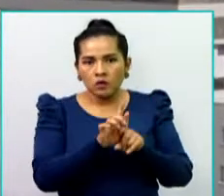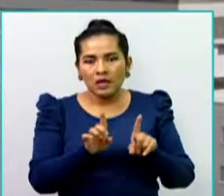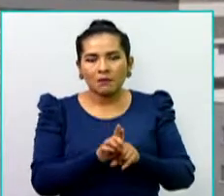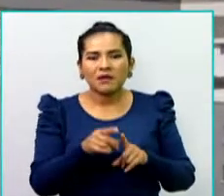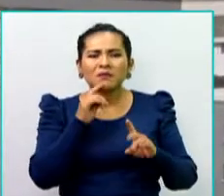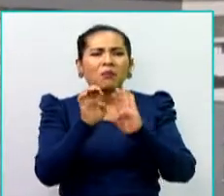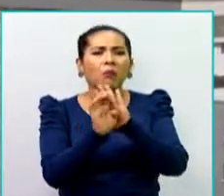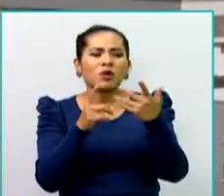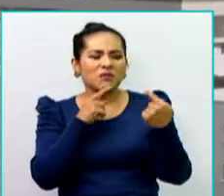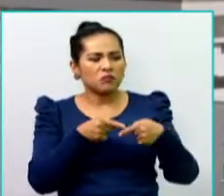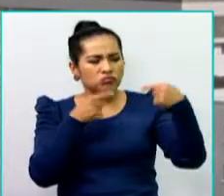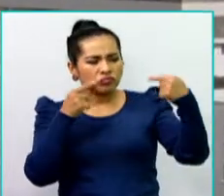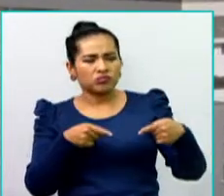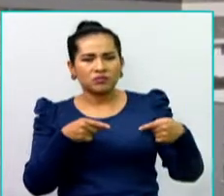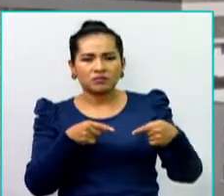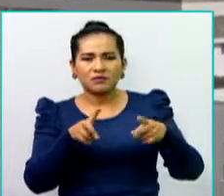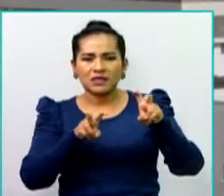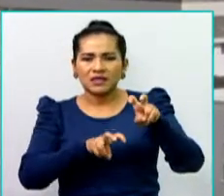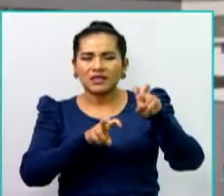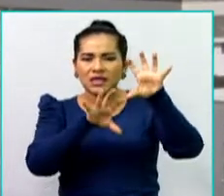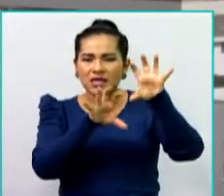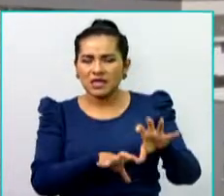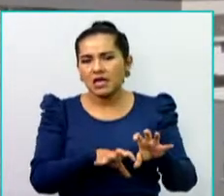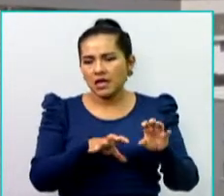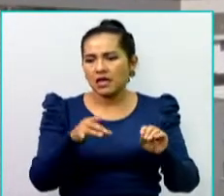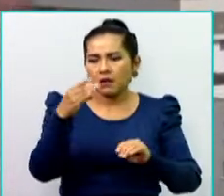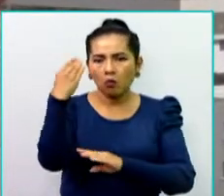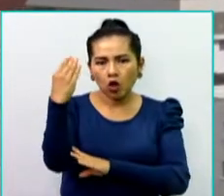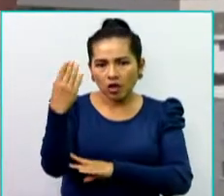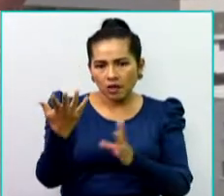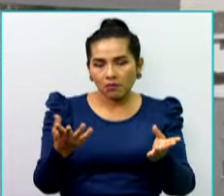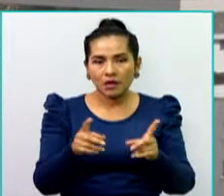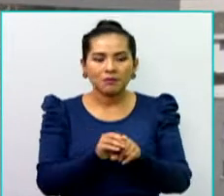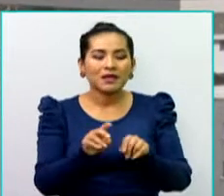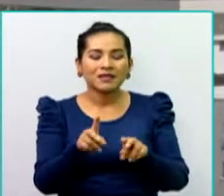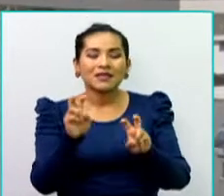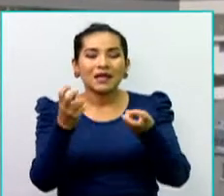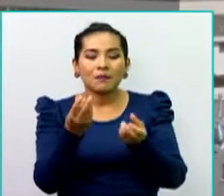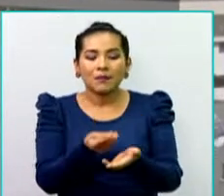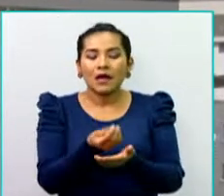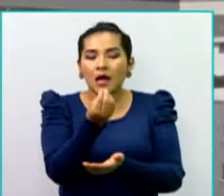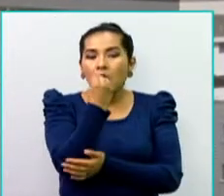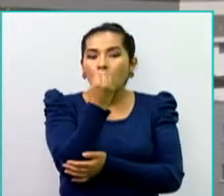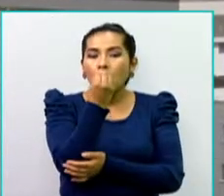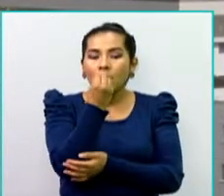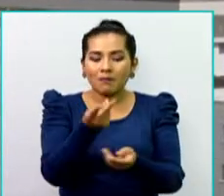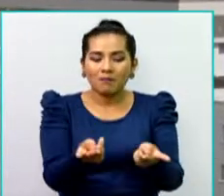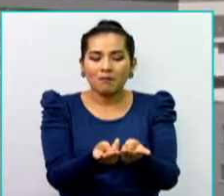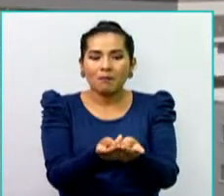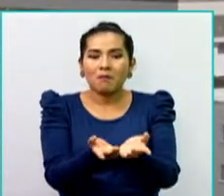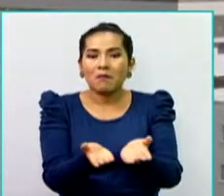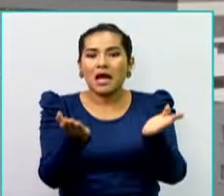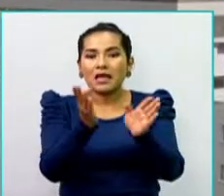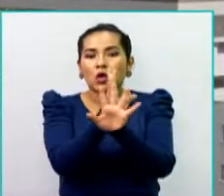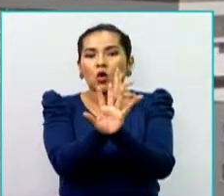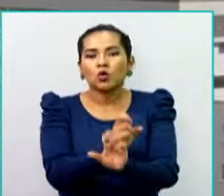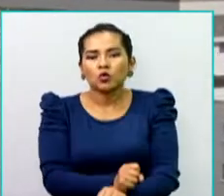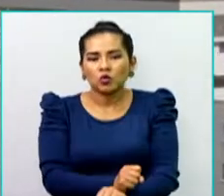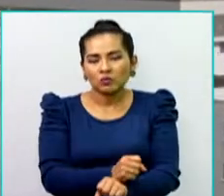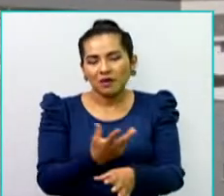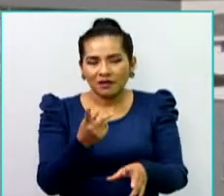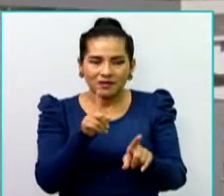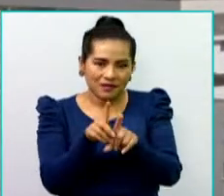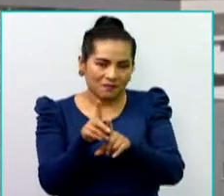Tigre y el Bolívar, hay platitos bien bolivianos que se citan en la obra, que son parte de la